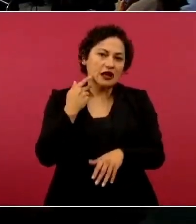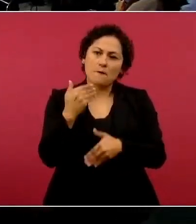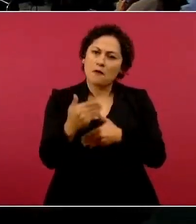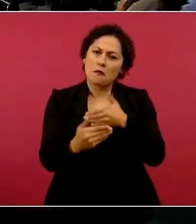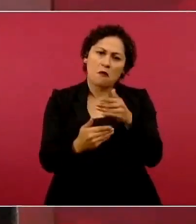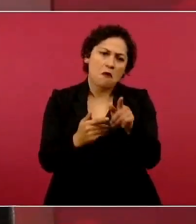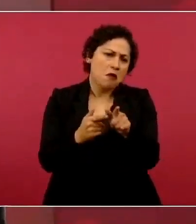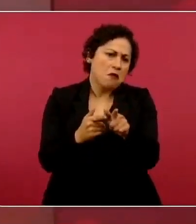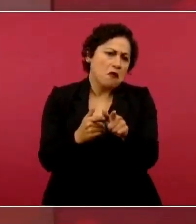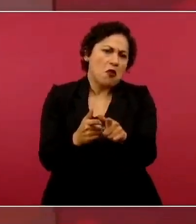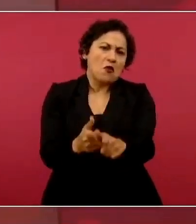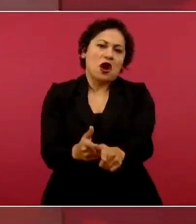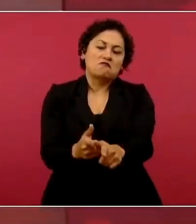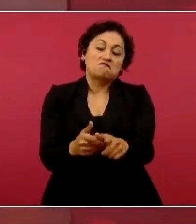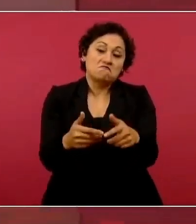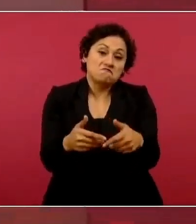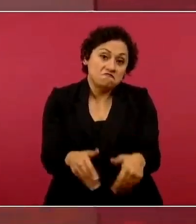o cuando menos